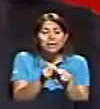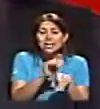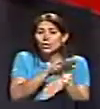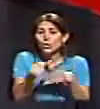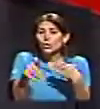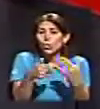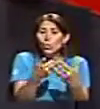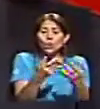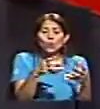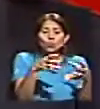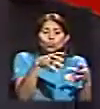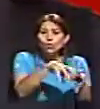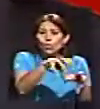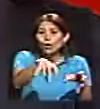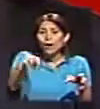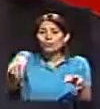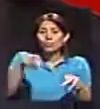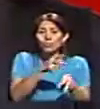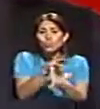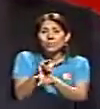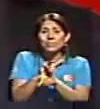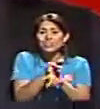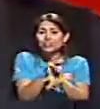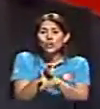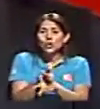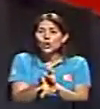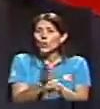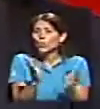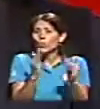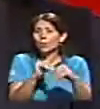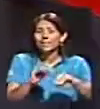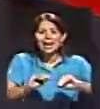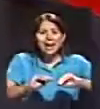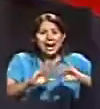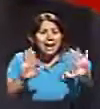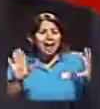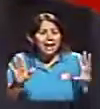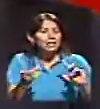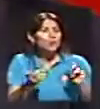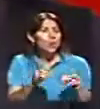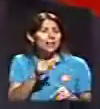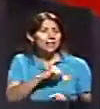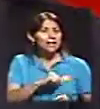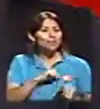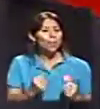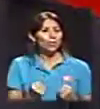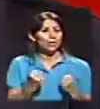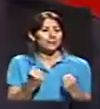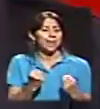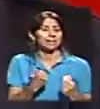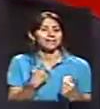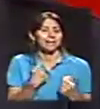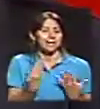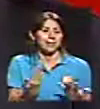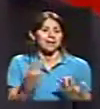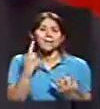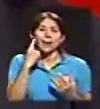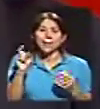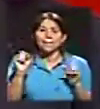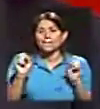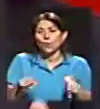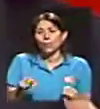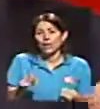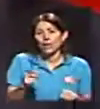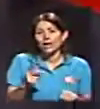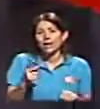supervisión, no es tan clara las potestades o no son tan amplias las potestades para poder